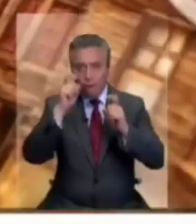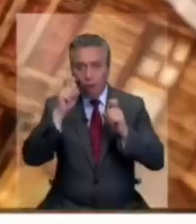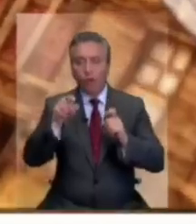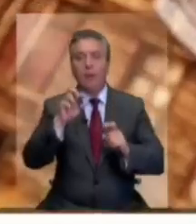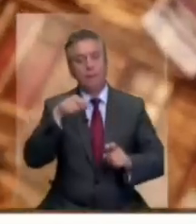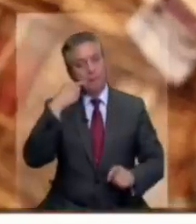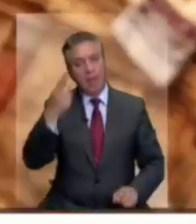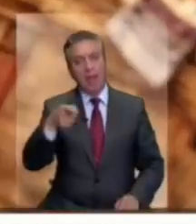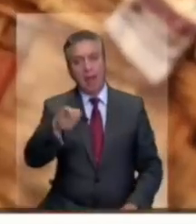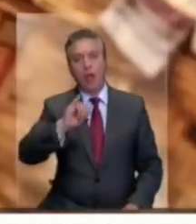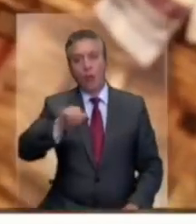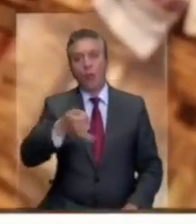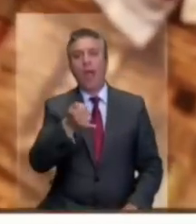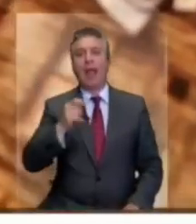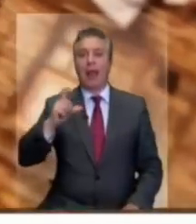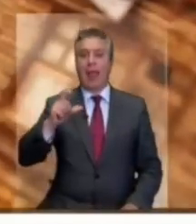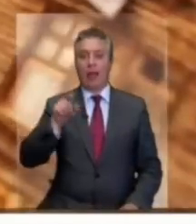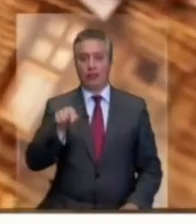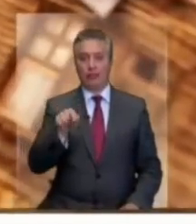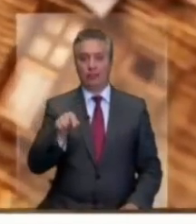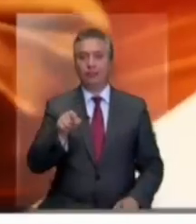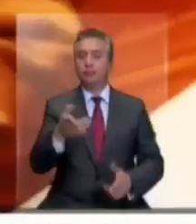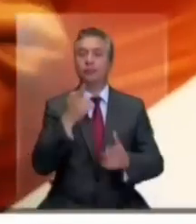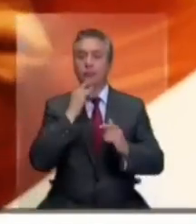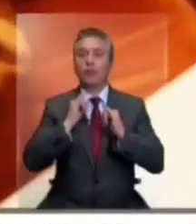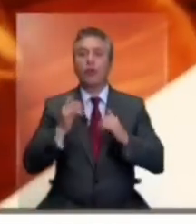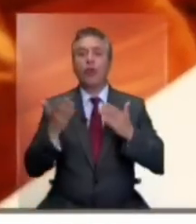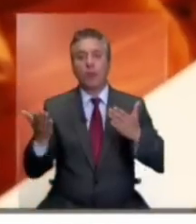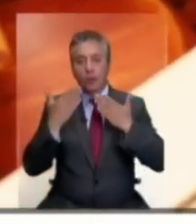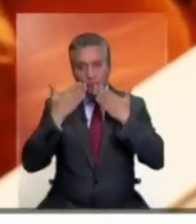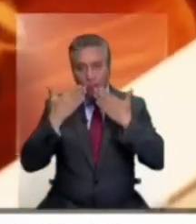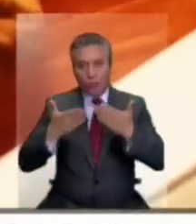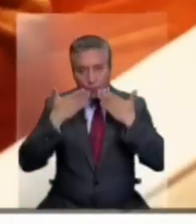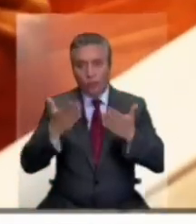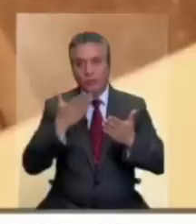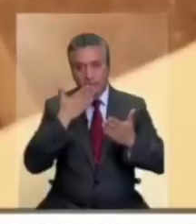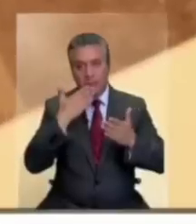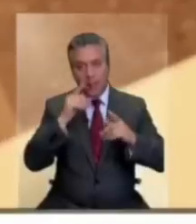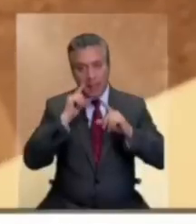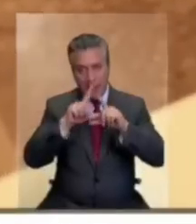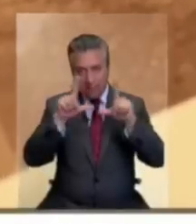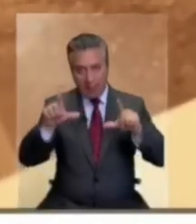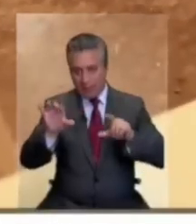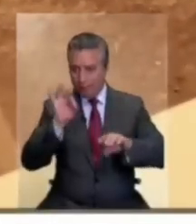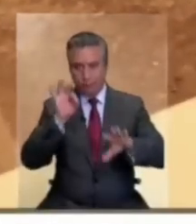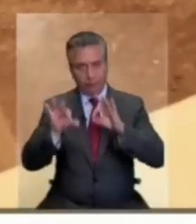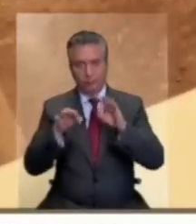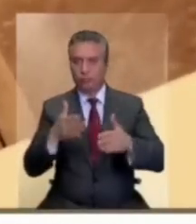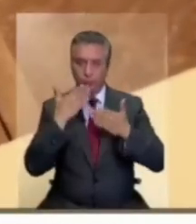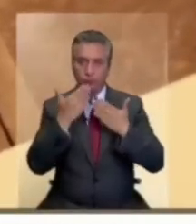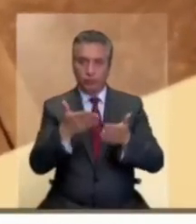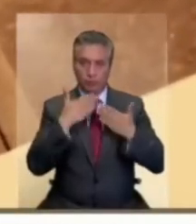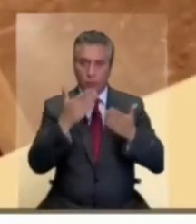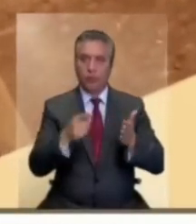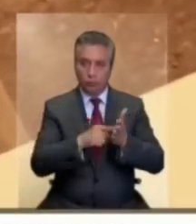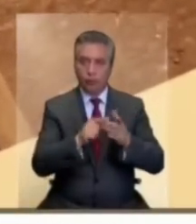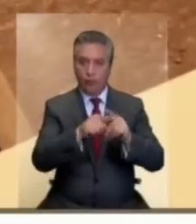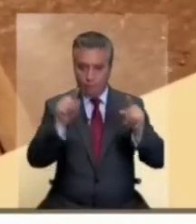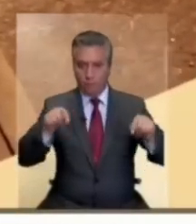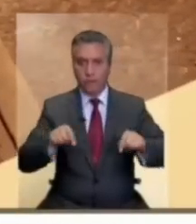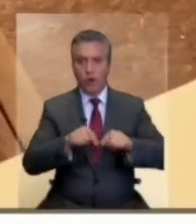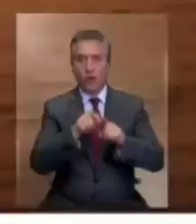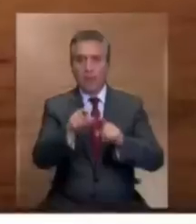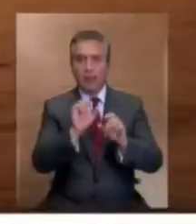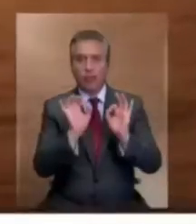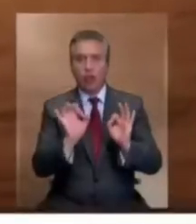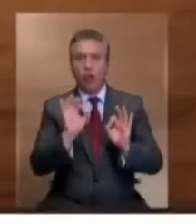cl donde Se informa también Cómo hacer La donación y recibir las imágenes seleccionadas impresas en formato de obra de